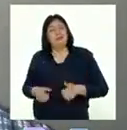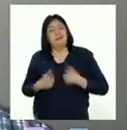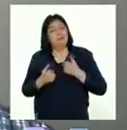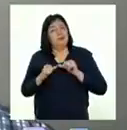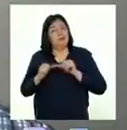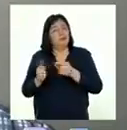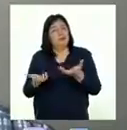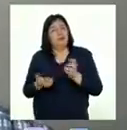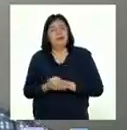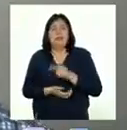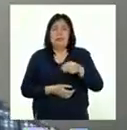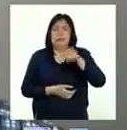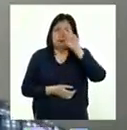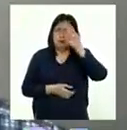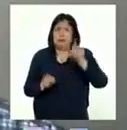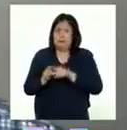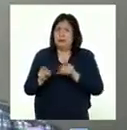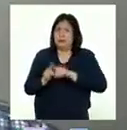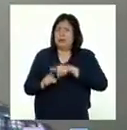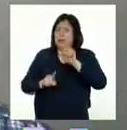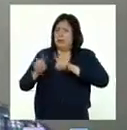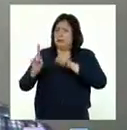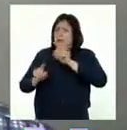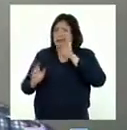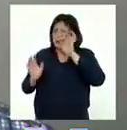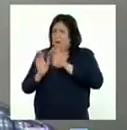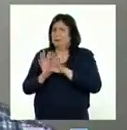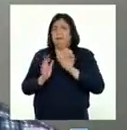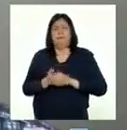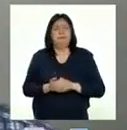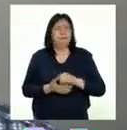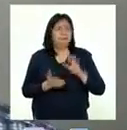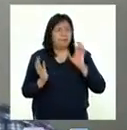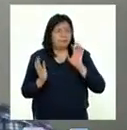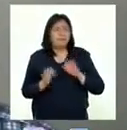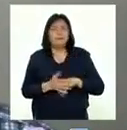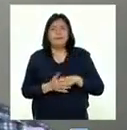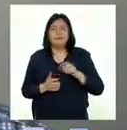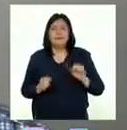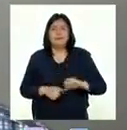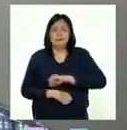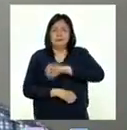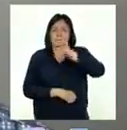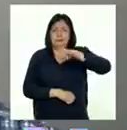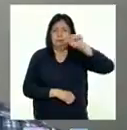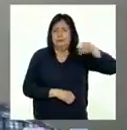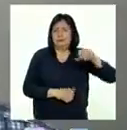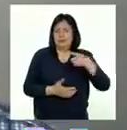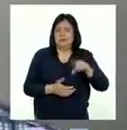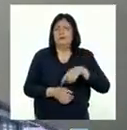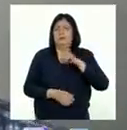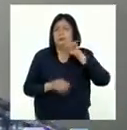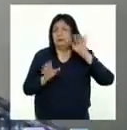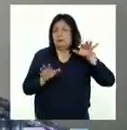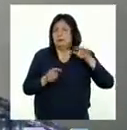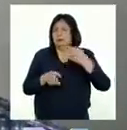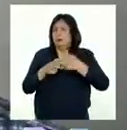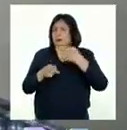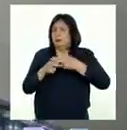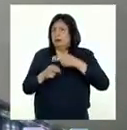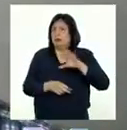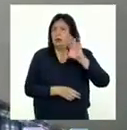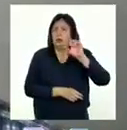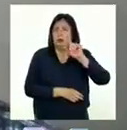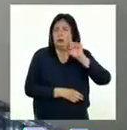especie. En el Perú también tenemos algunos ejemplos. En el caso de los Andes tenemos una ave endémica, el colibrí